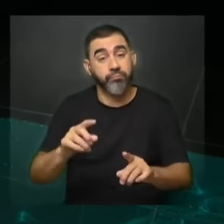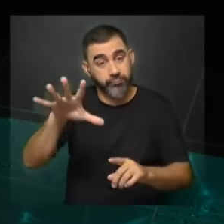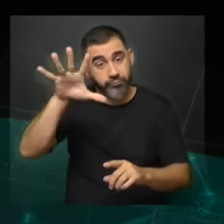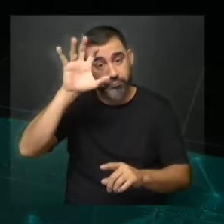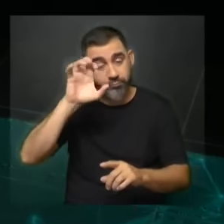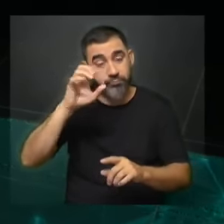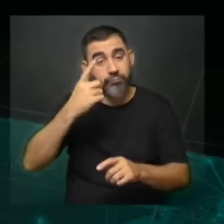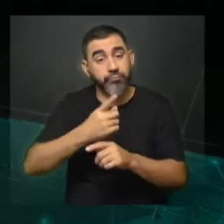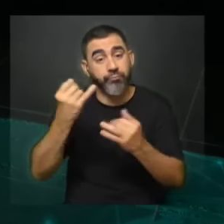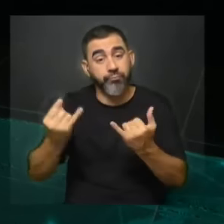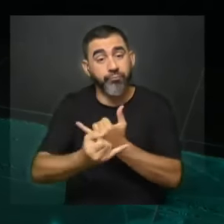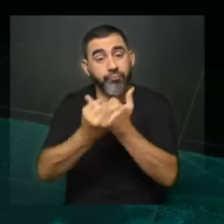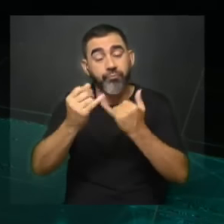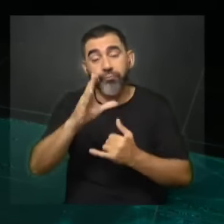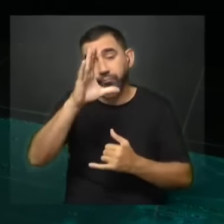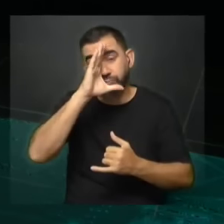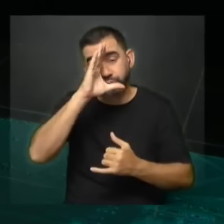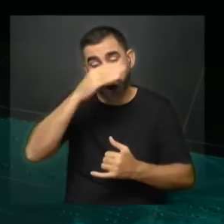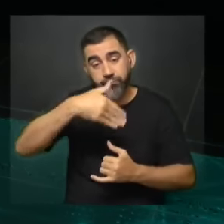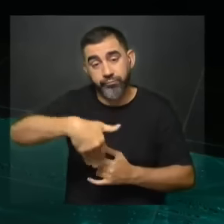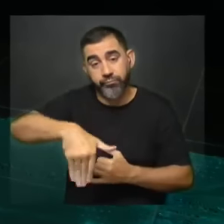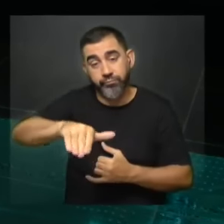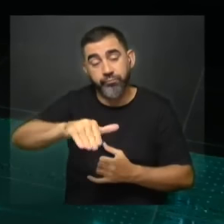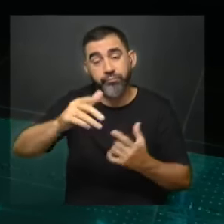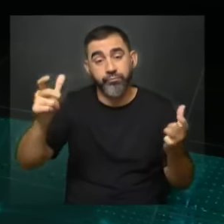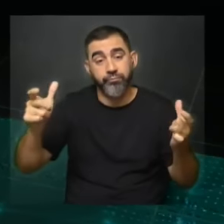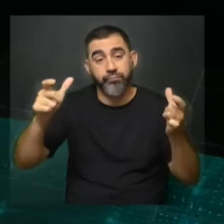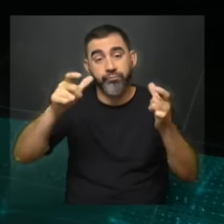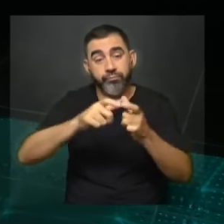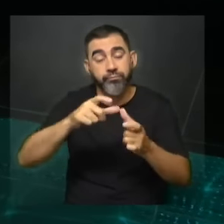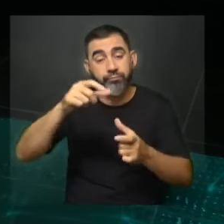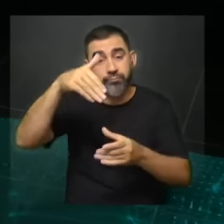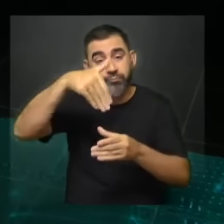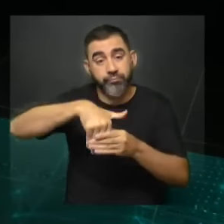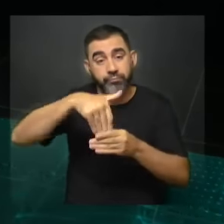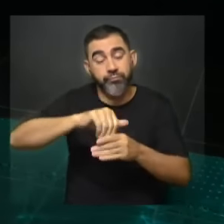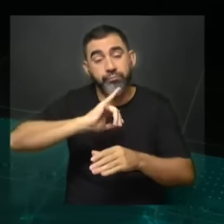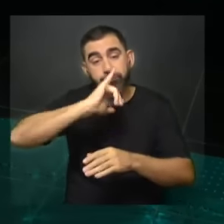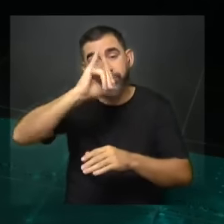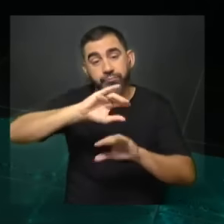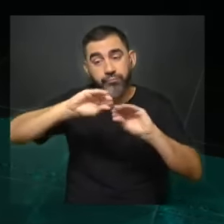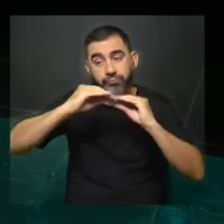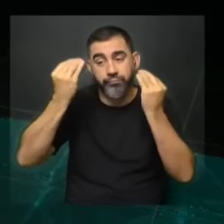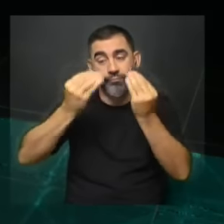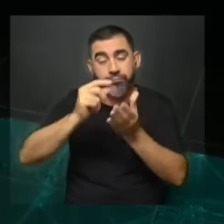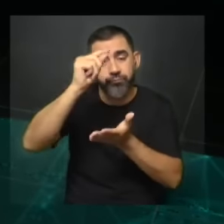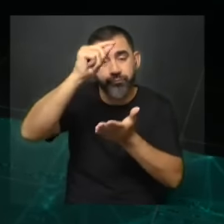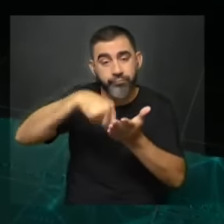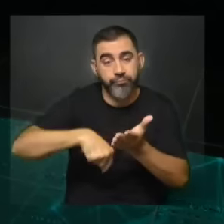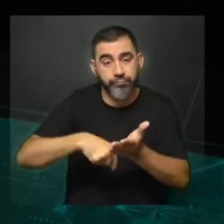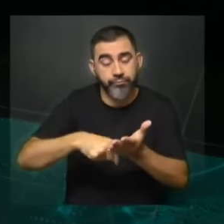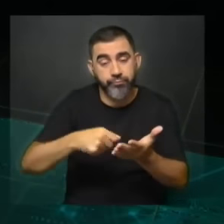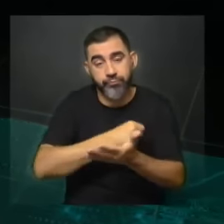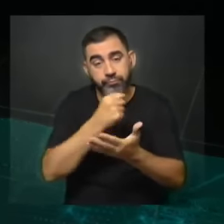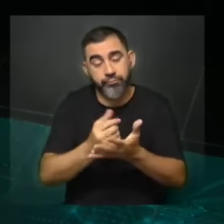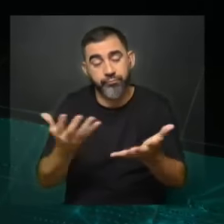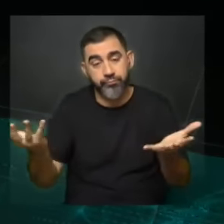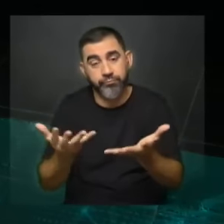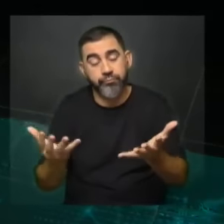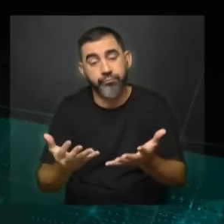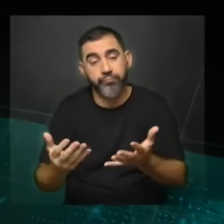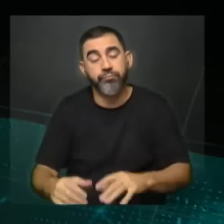los primeros días de febrero la comisión a favor del plebicito va a informar Cuántas firmas lleva reunidas